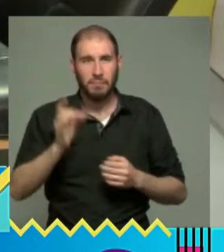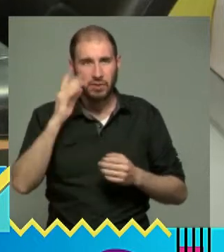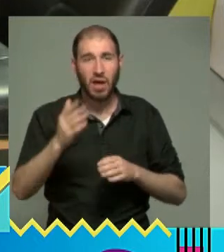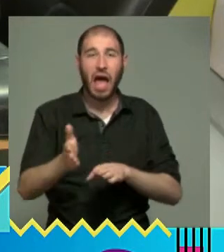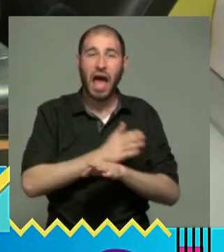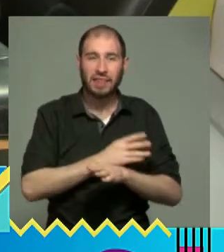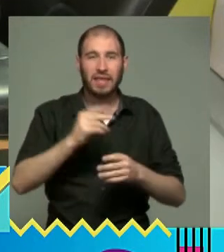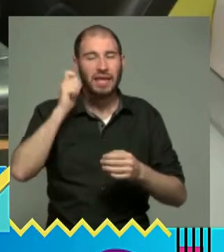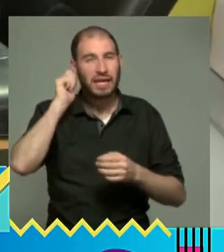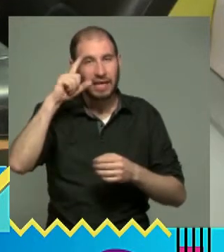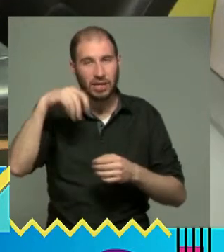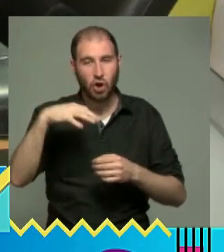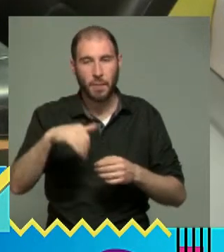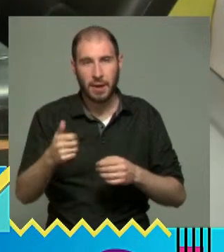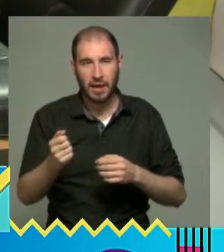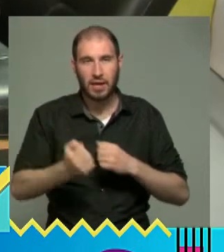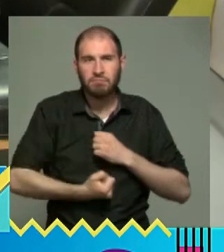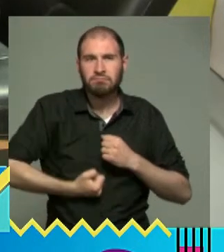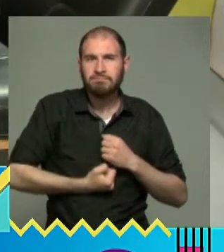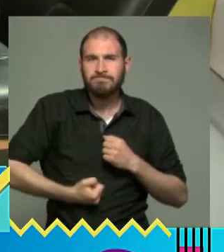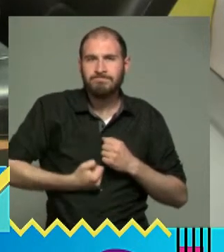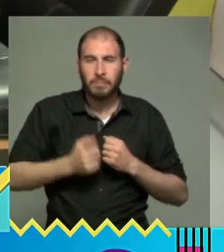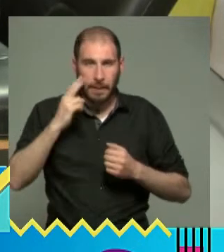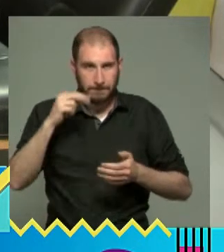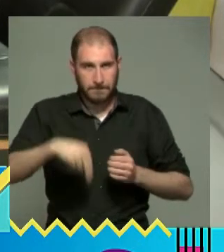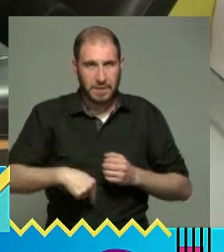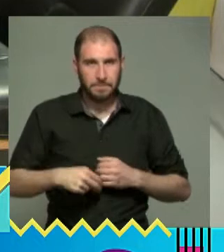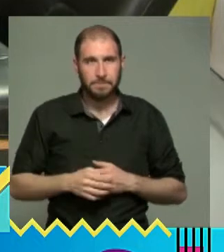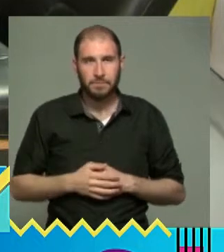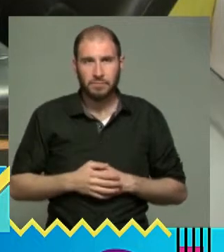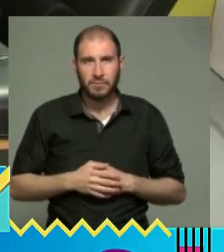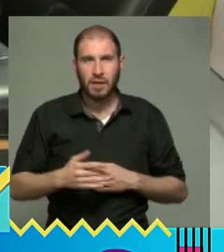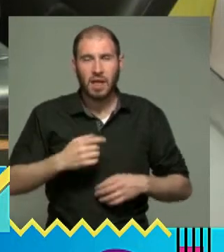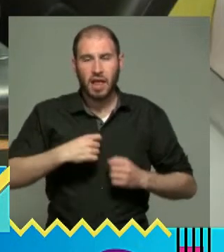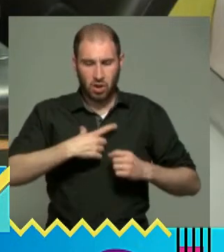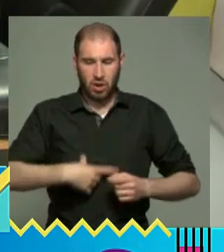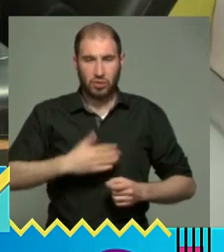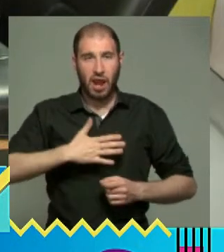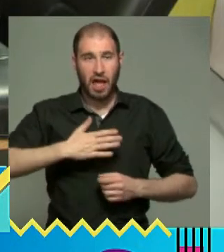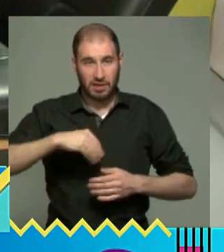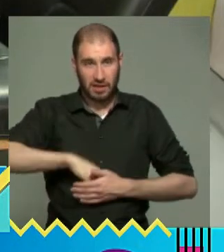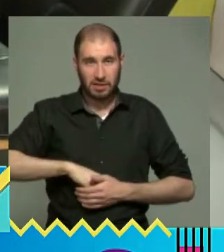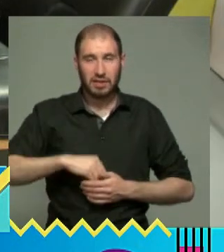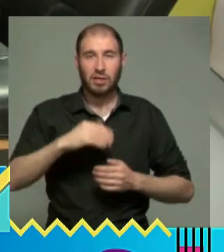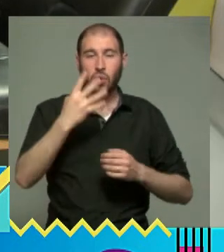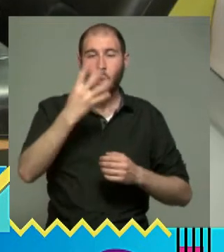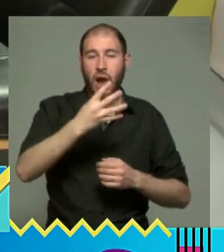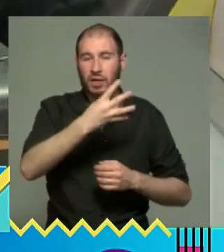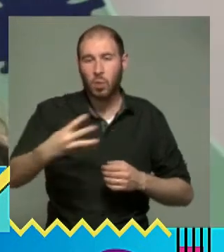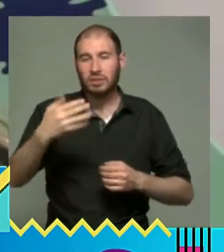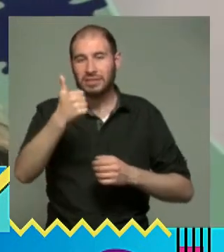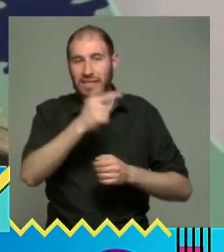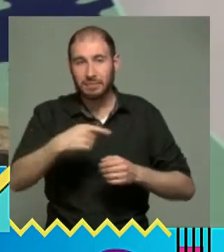incluso antes del genoma, con el ultrasonido, se vio que estaba el latido del feto, que entre la cuarta y la sexta semana había